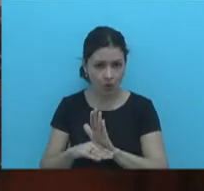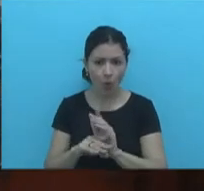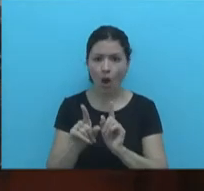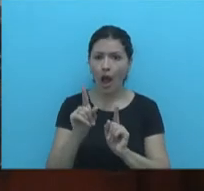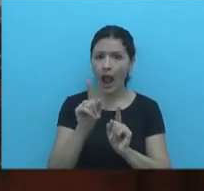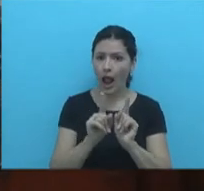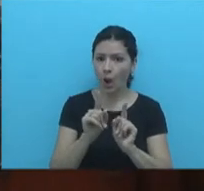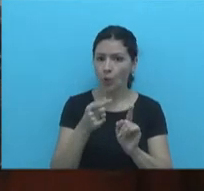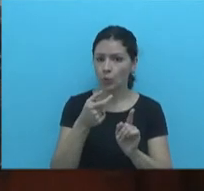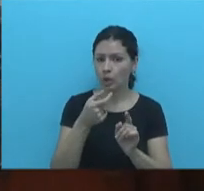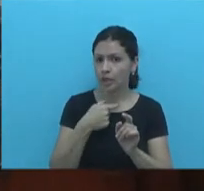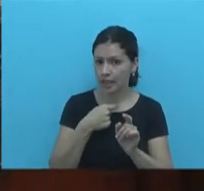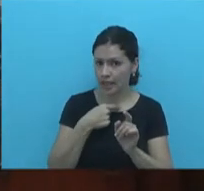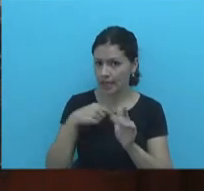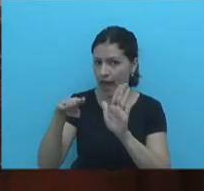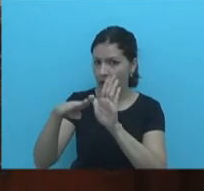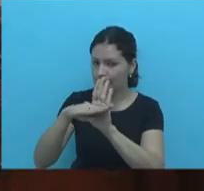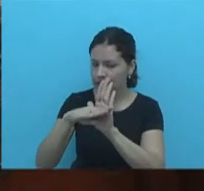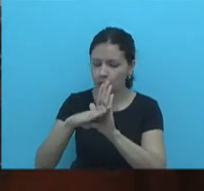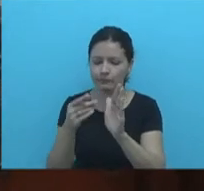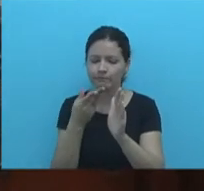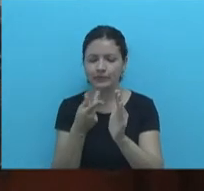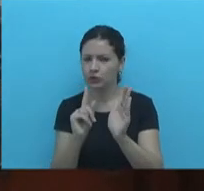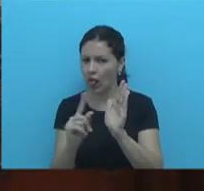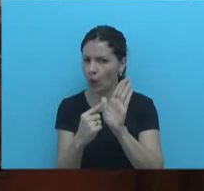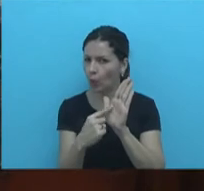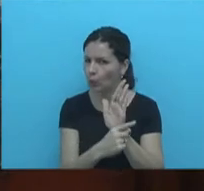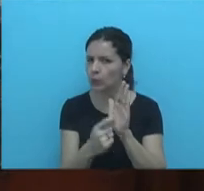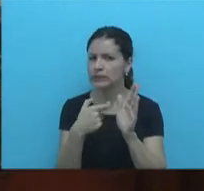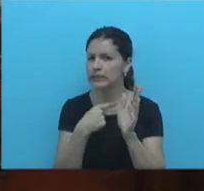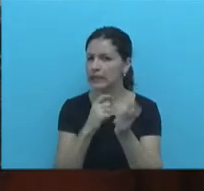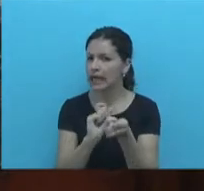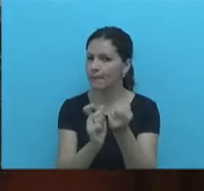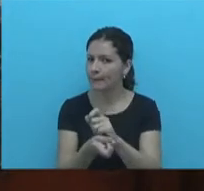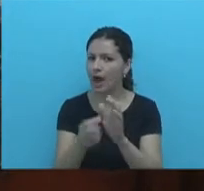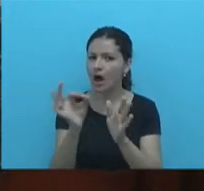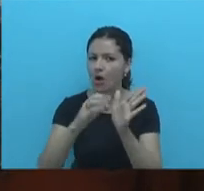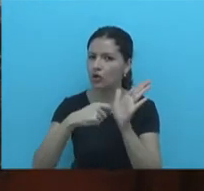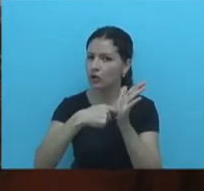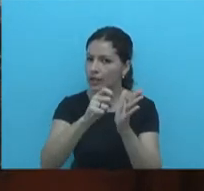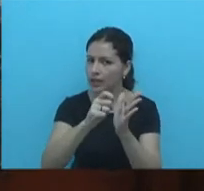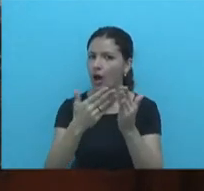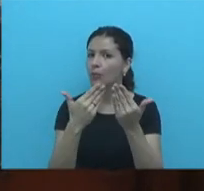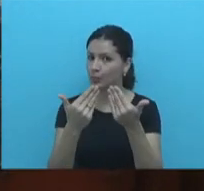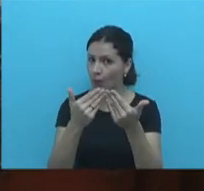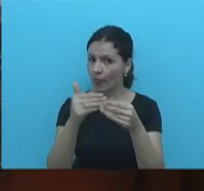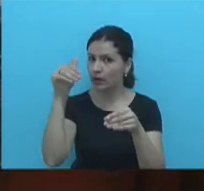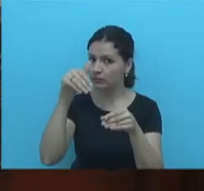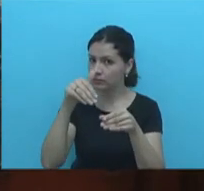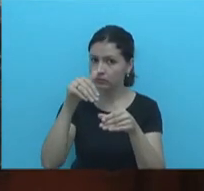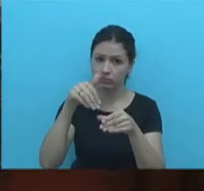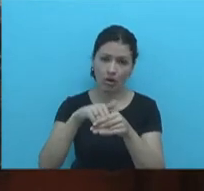una modificación, lo puede plantear, la modificación de ese artículo, y si entendemos que puede